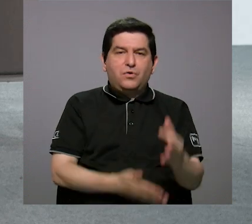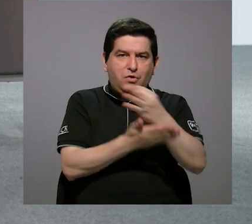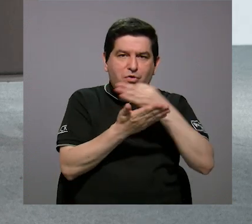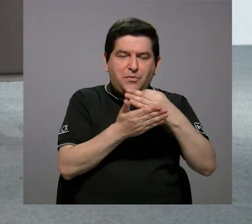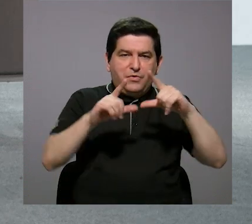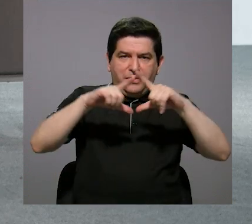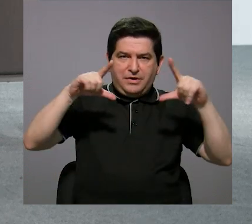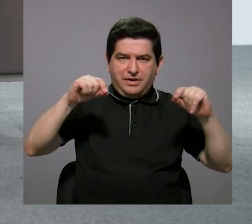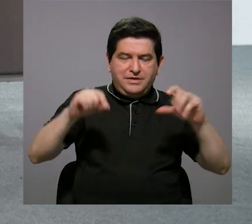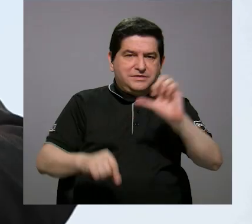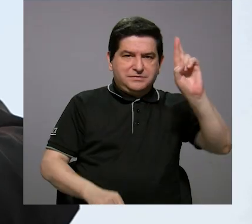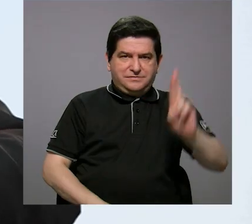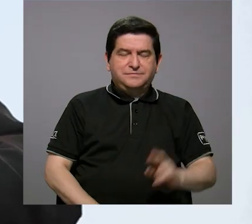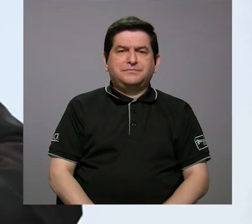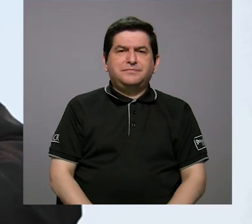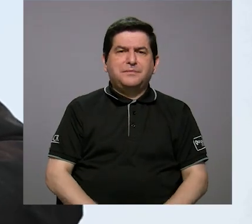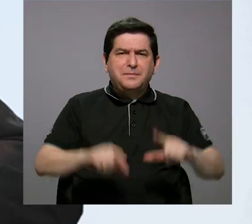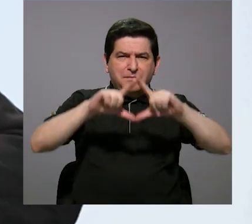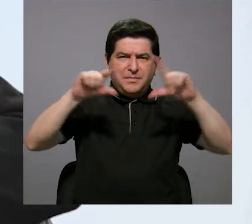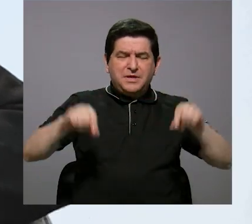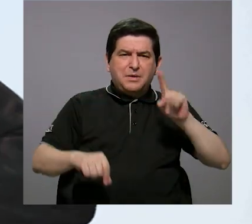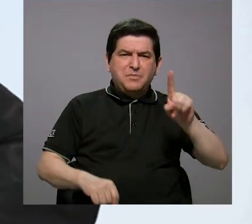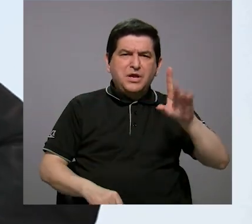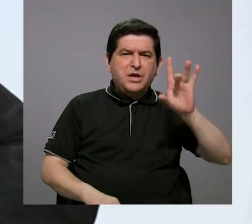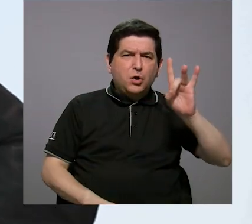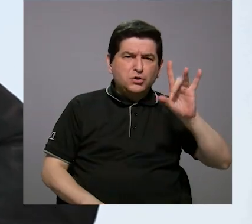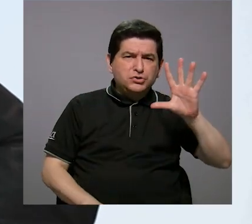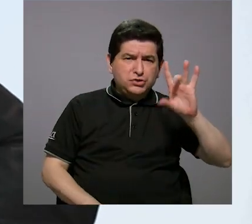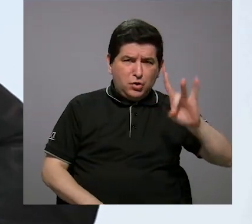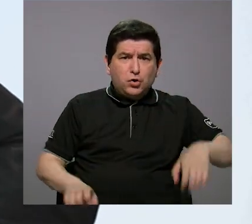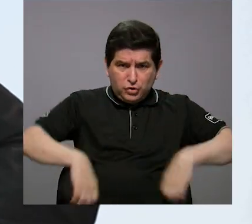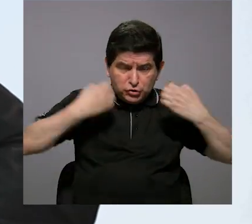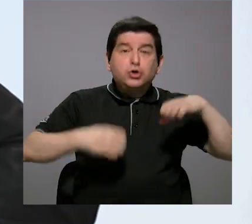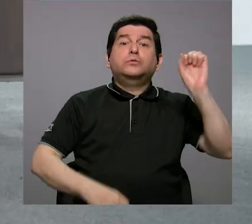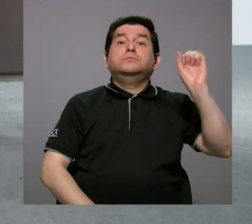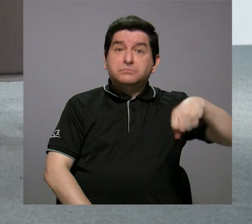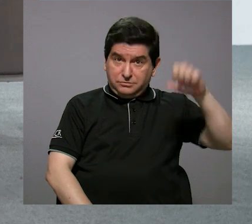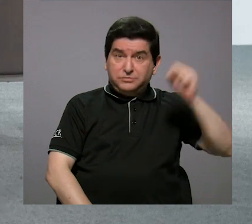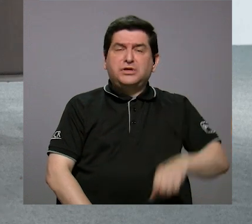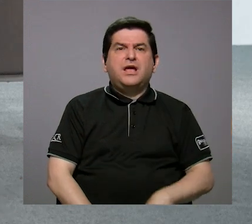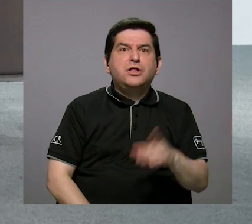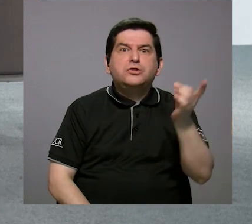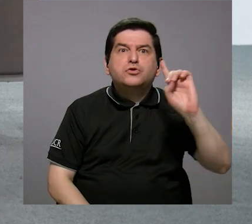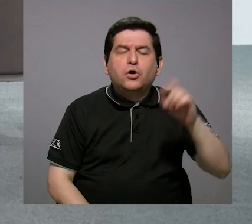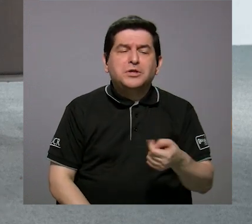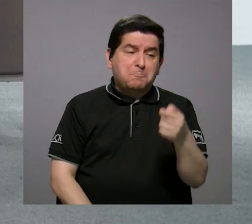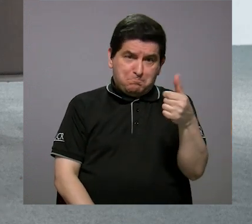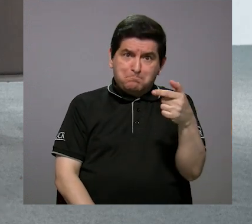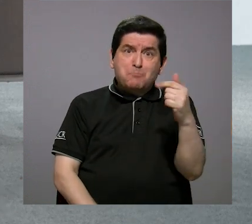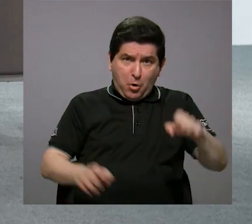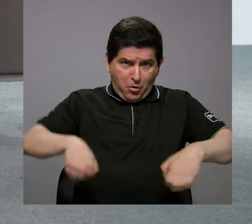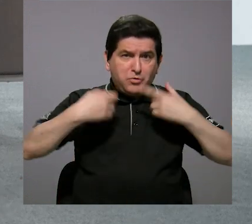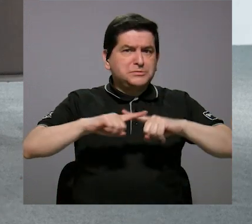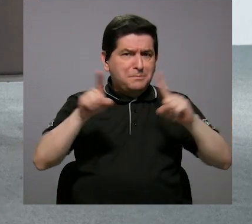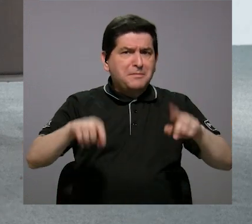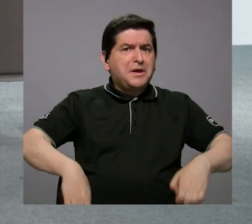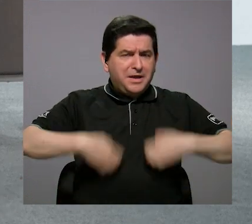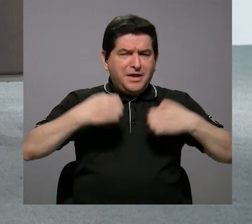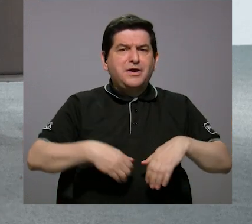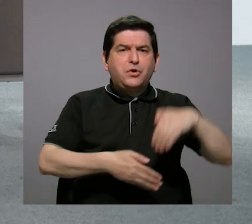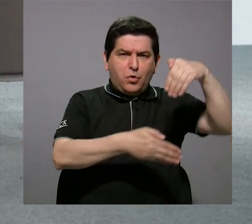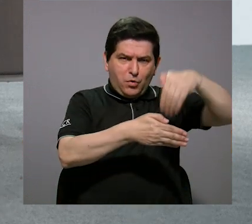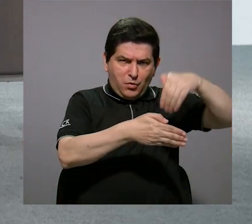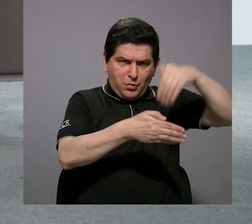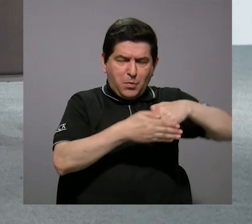Rica. Oficialmente. ¿Hay billetes de 1858? Claro que sí. ¿Dónde están? Pocos, pero hay. Están en